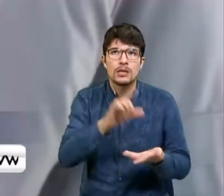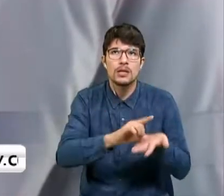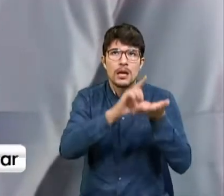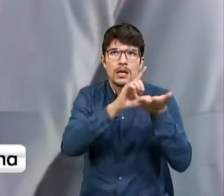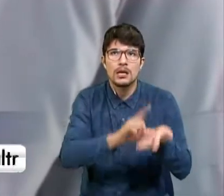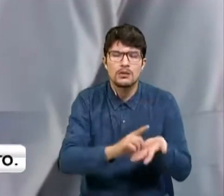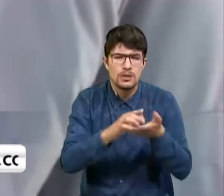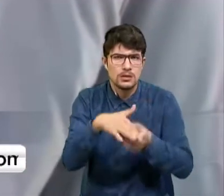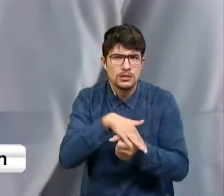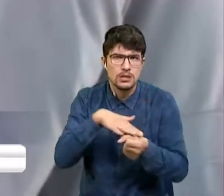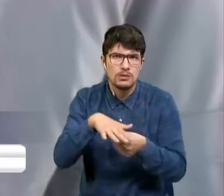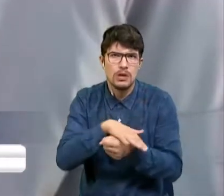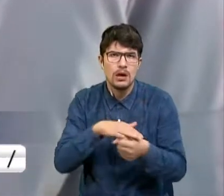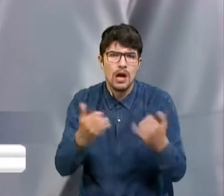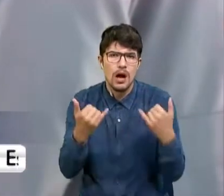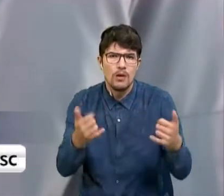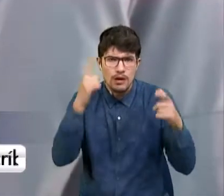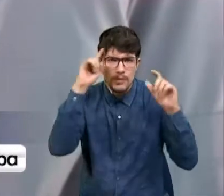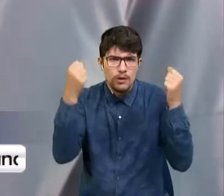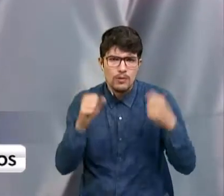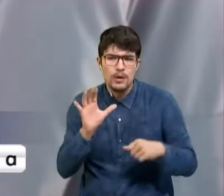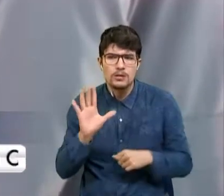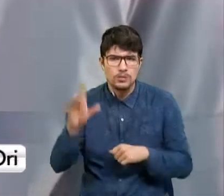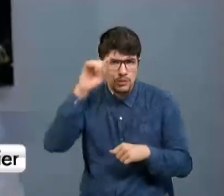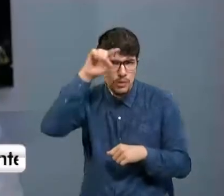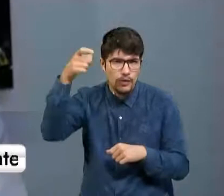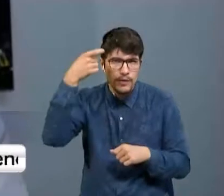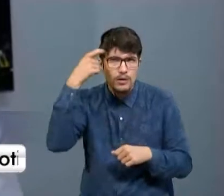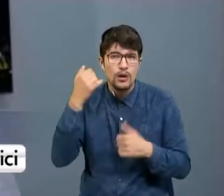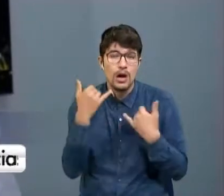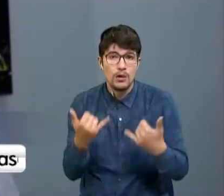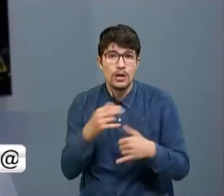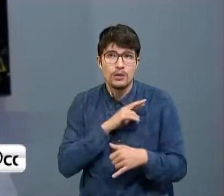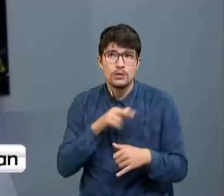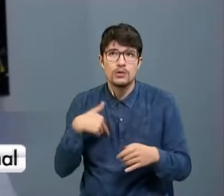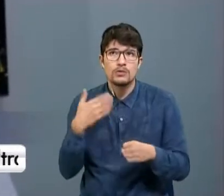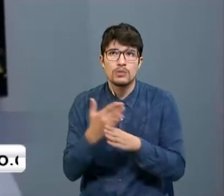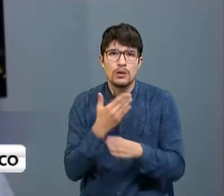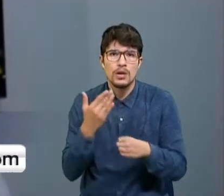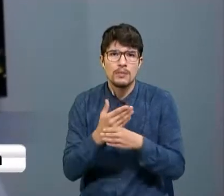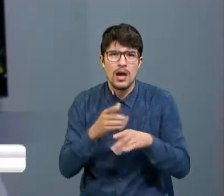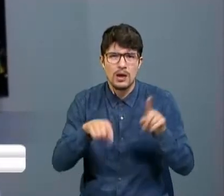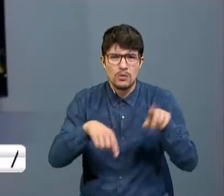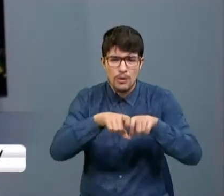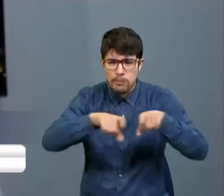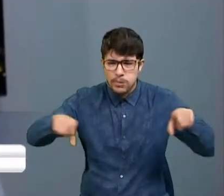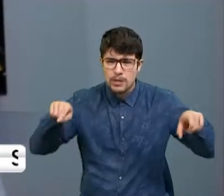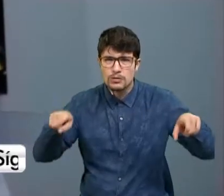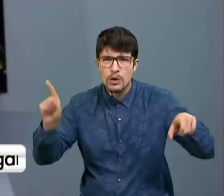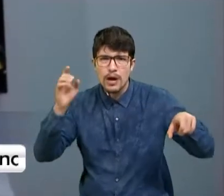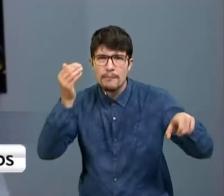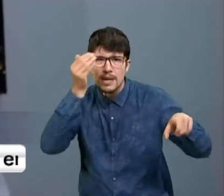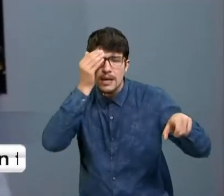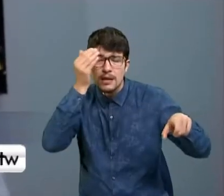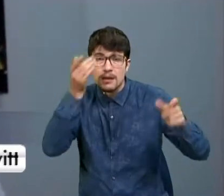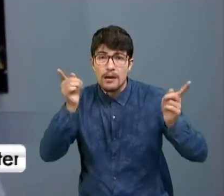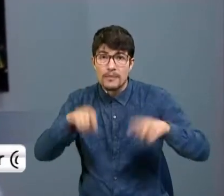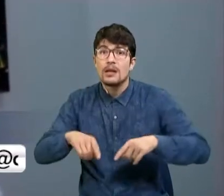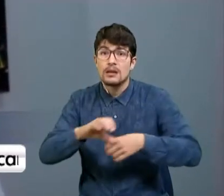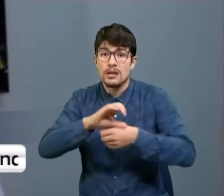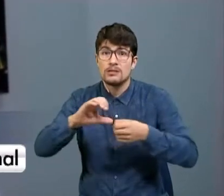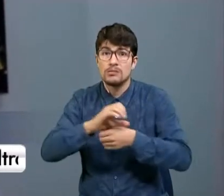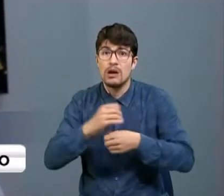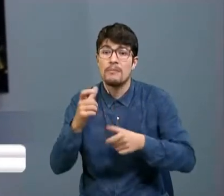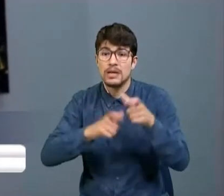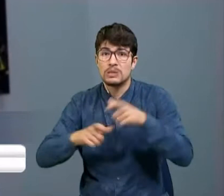situación que preocupa al gobierno local tenemos problemas de conexiones fraudulentas también dentro del casco urbano entonces la